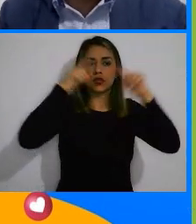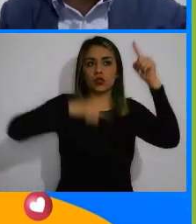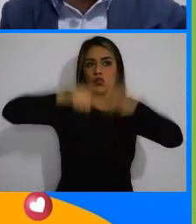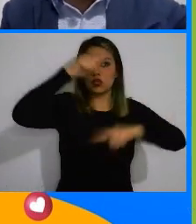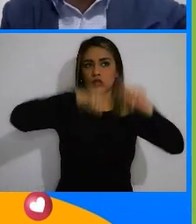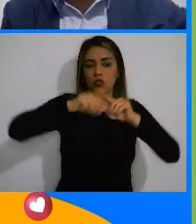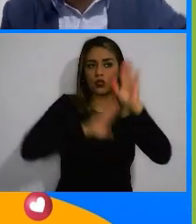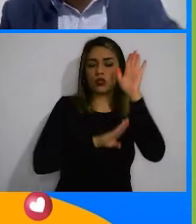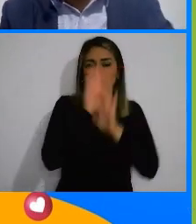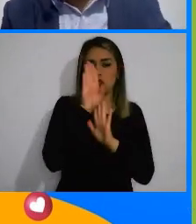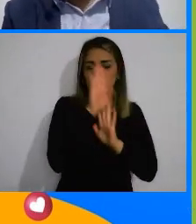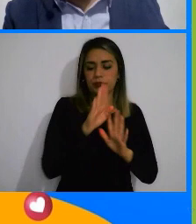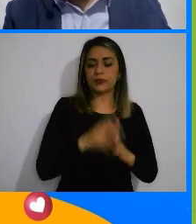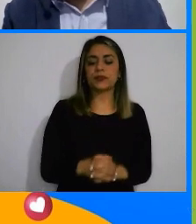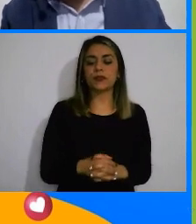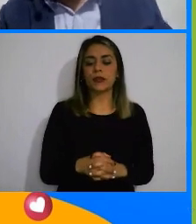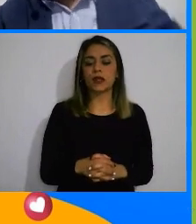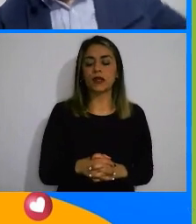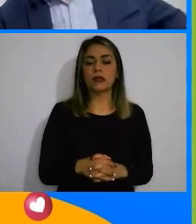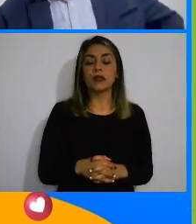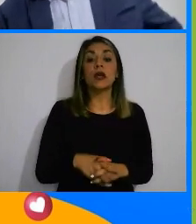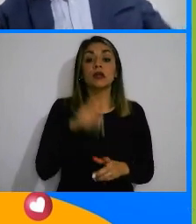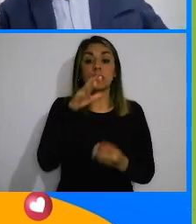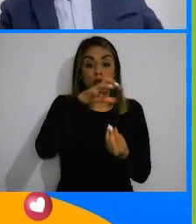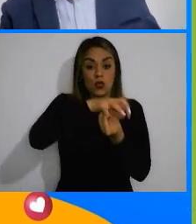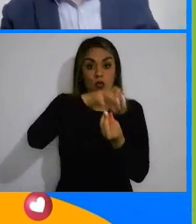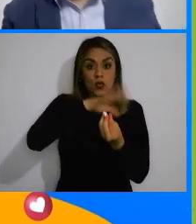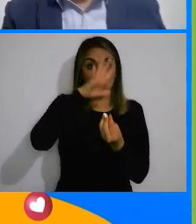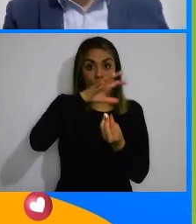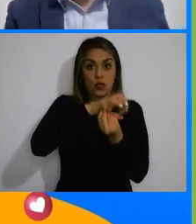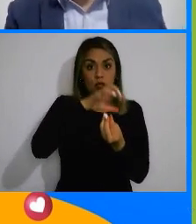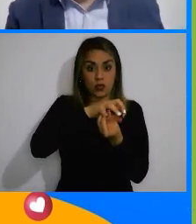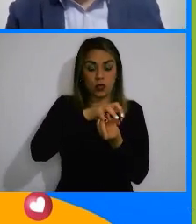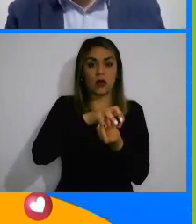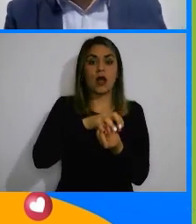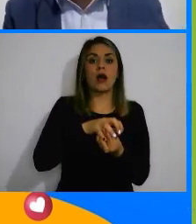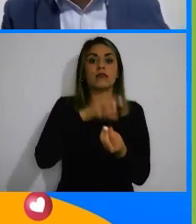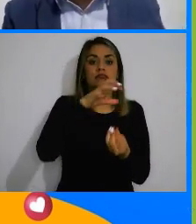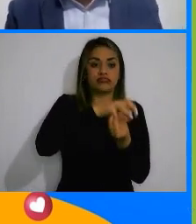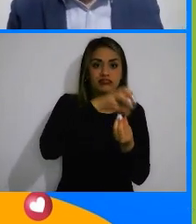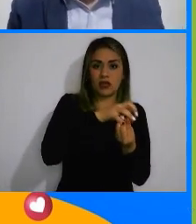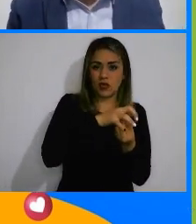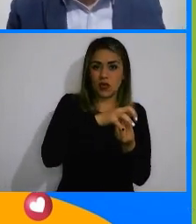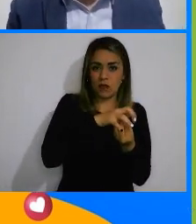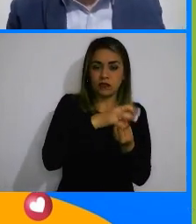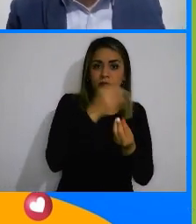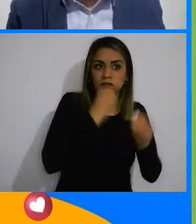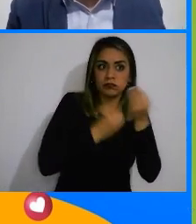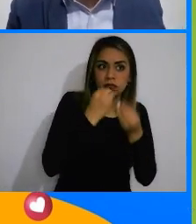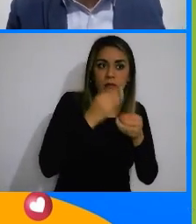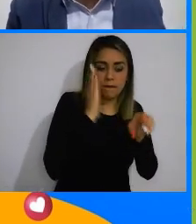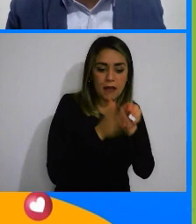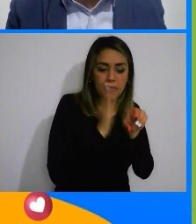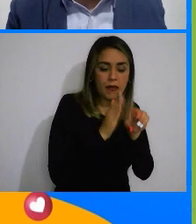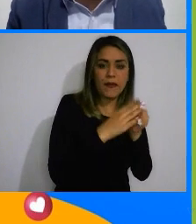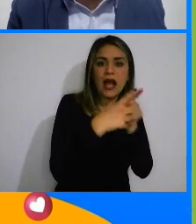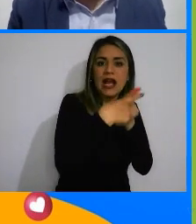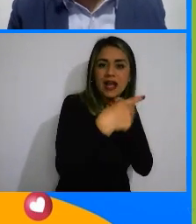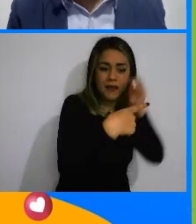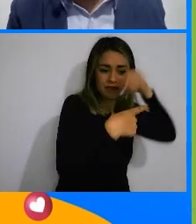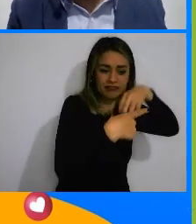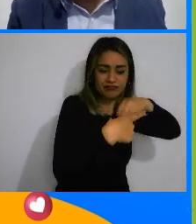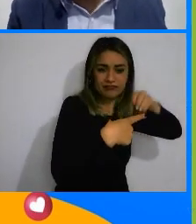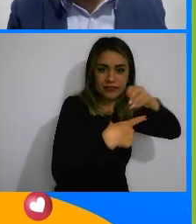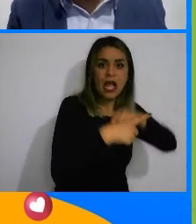para el desarrollo del mismo. Entonces, el hongo, desde los champiñones, ¿sí? Que hacen parte, como les digo, de